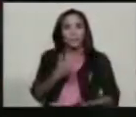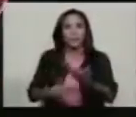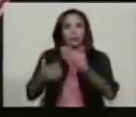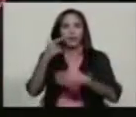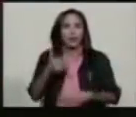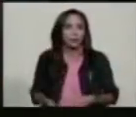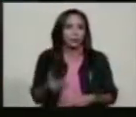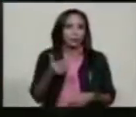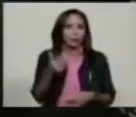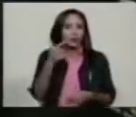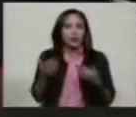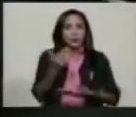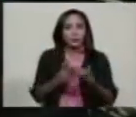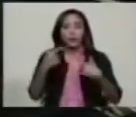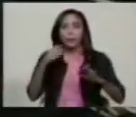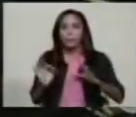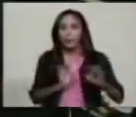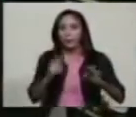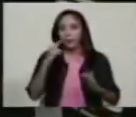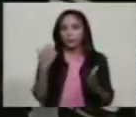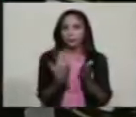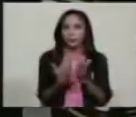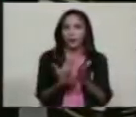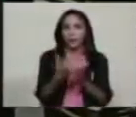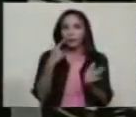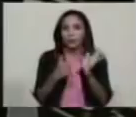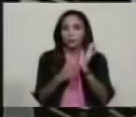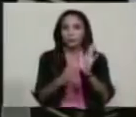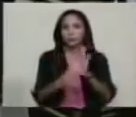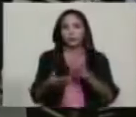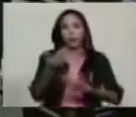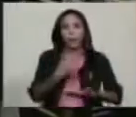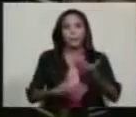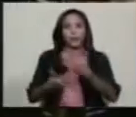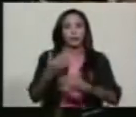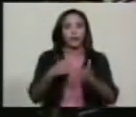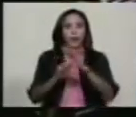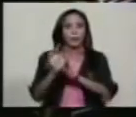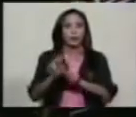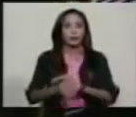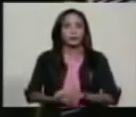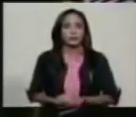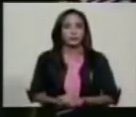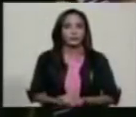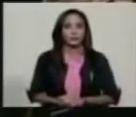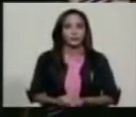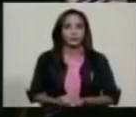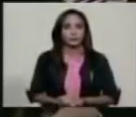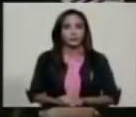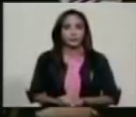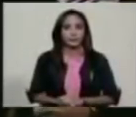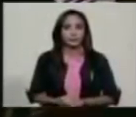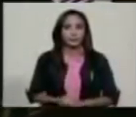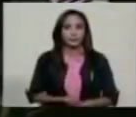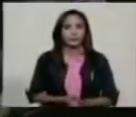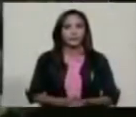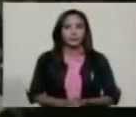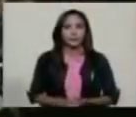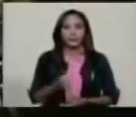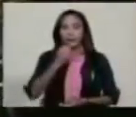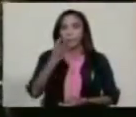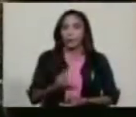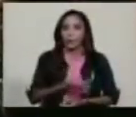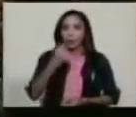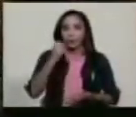se prepara para dar a conocer su capacidad de exportación. Señoras, en esta primera feria de importación de Shanghái. Tengan todas